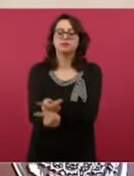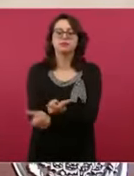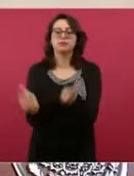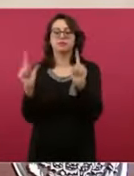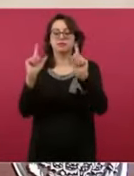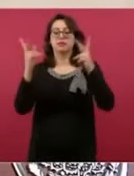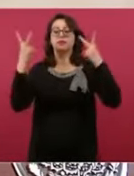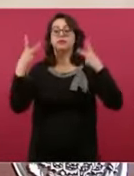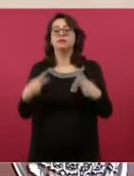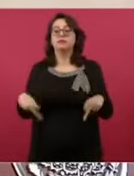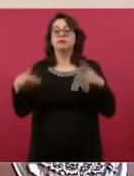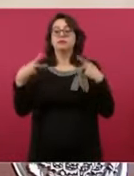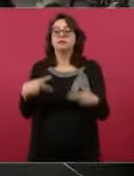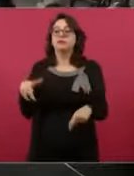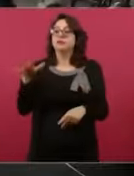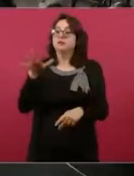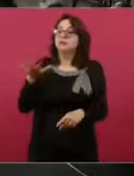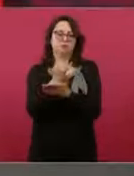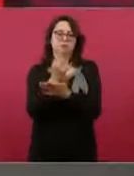el que decida,